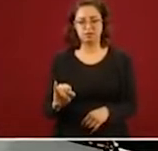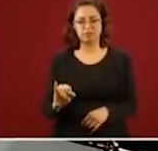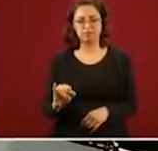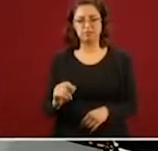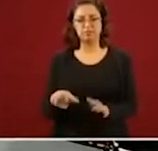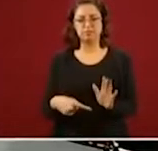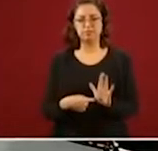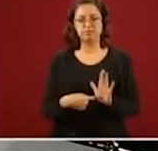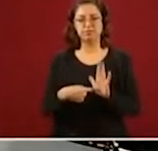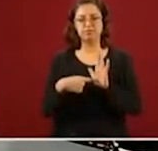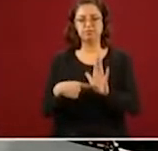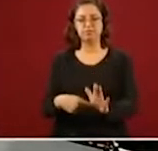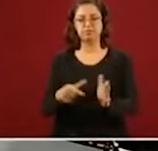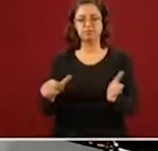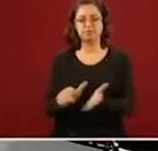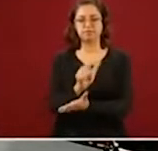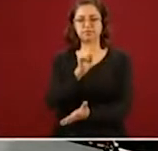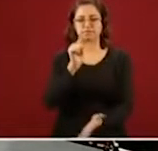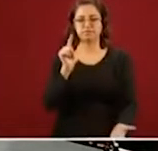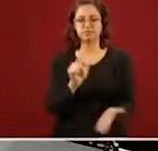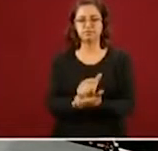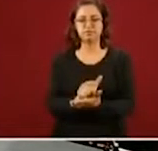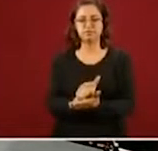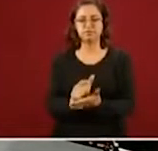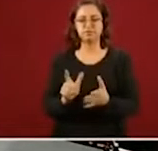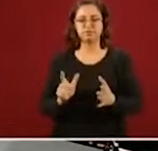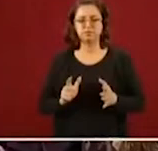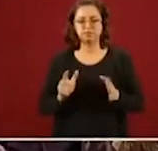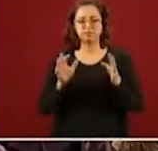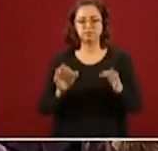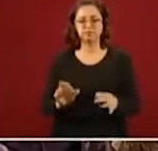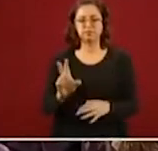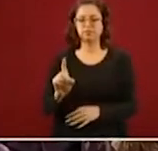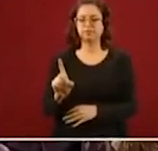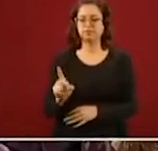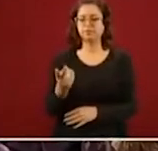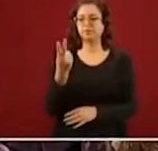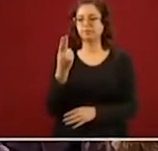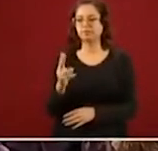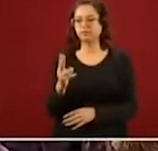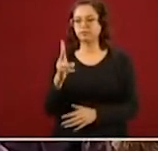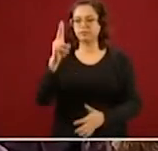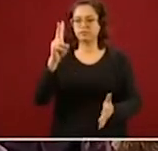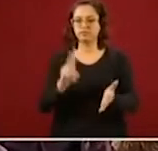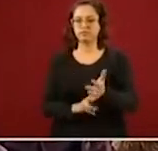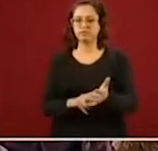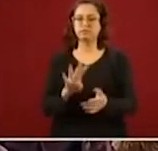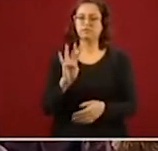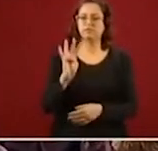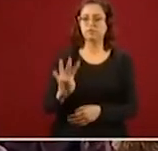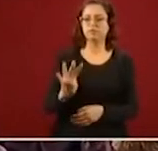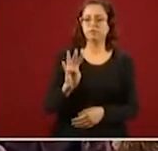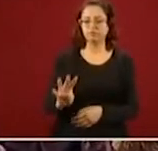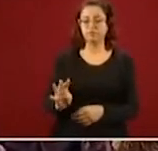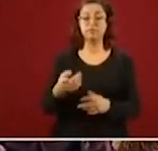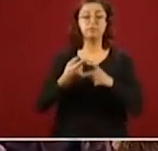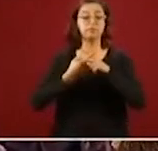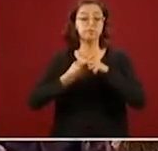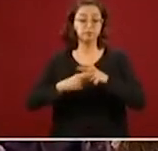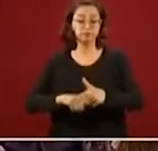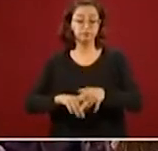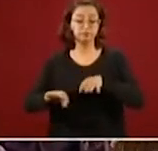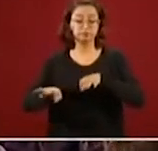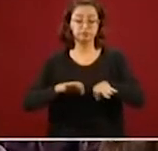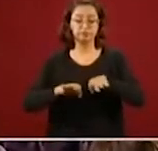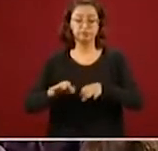es refrendado por ley el 30 de noviembre del 2019 y entra en vigor